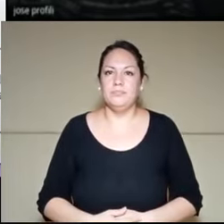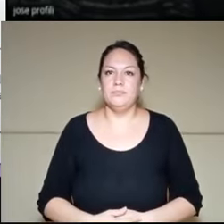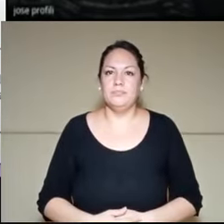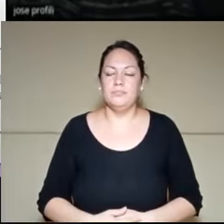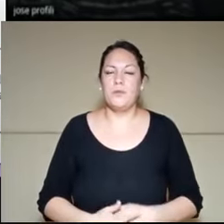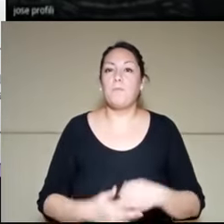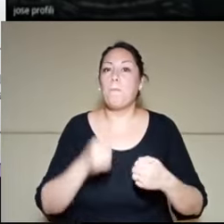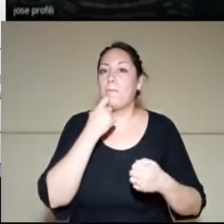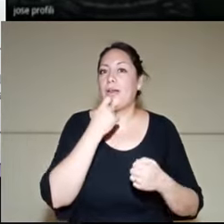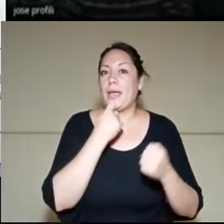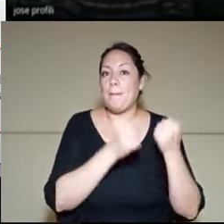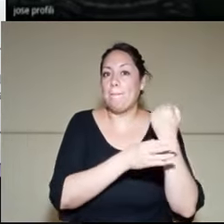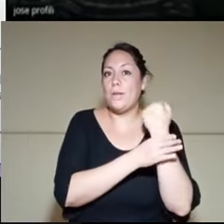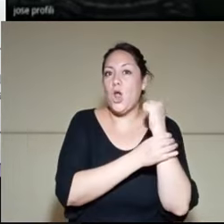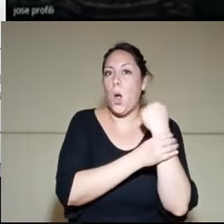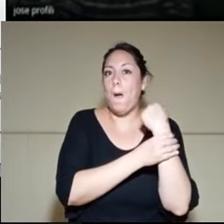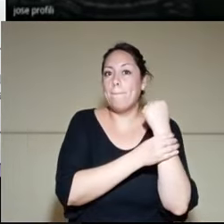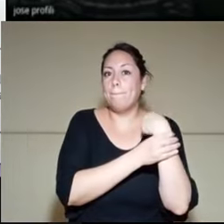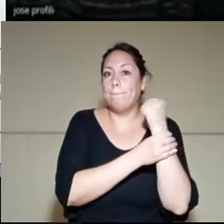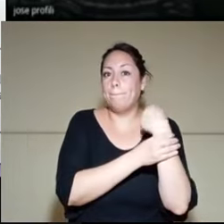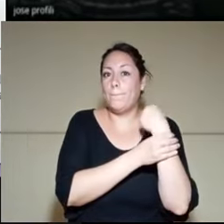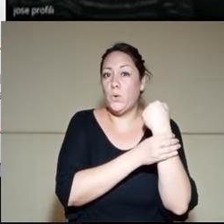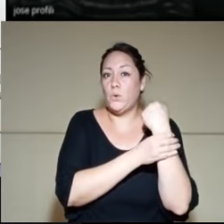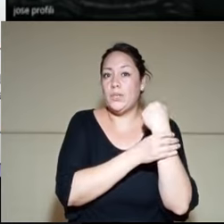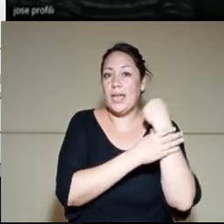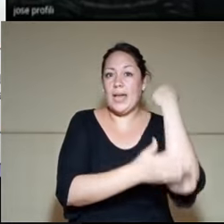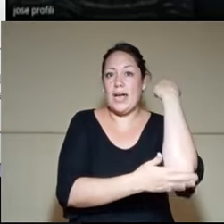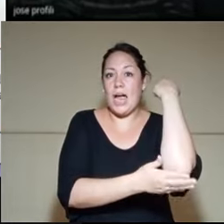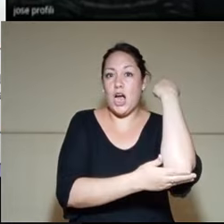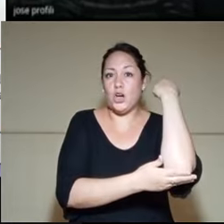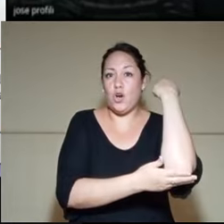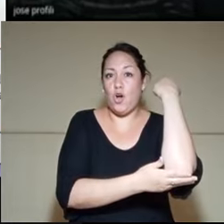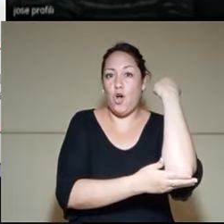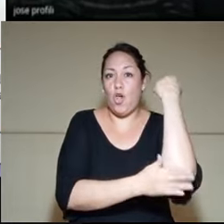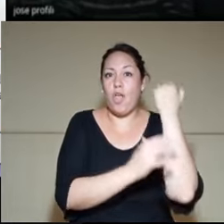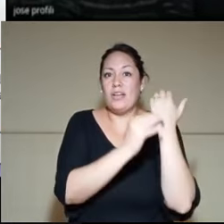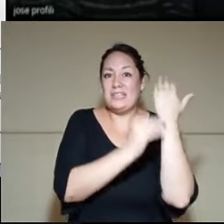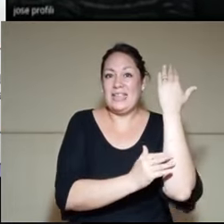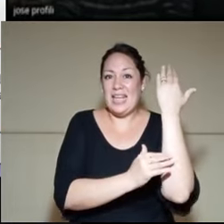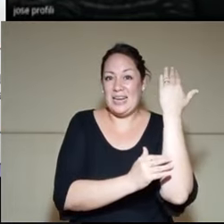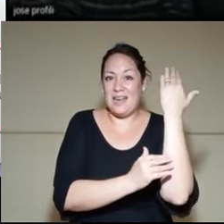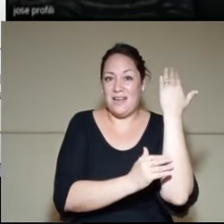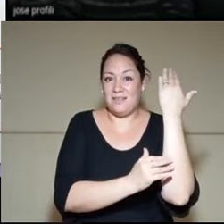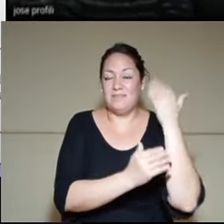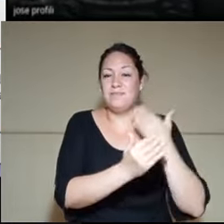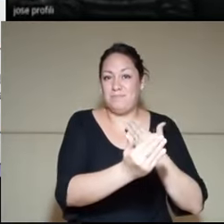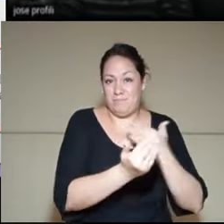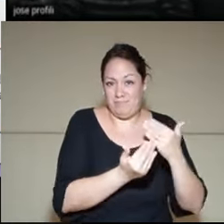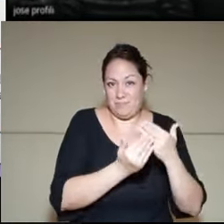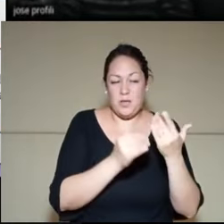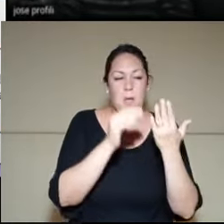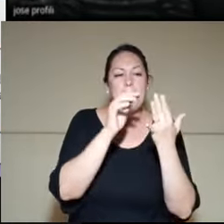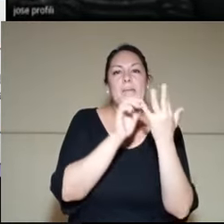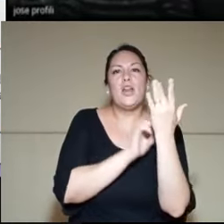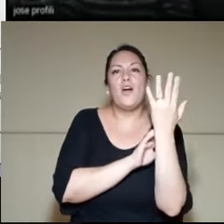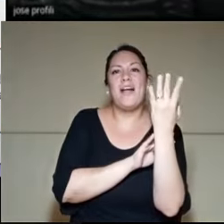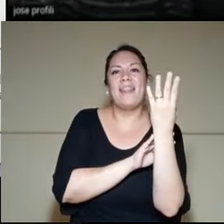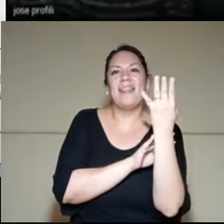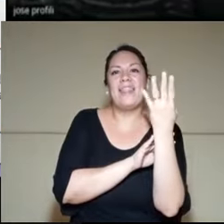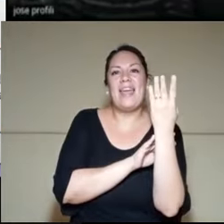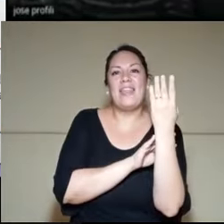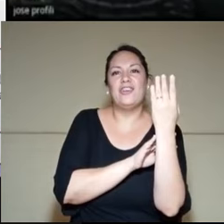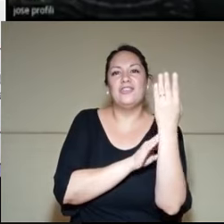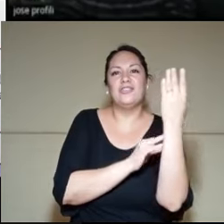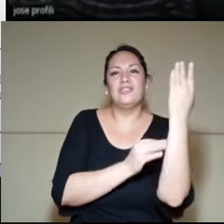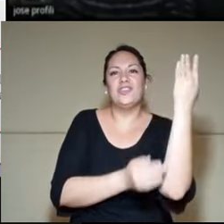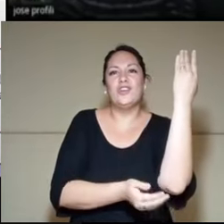voy a tener que la muñeca es proximal al codo, pero los dedos de la mano son distales. O